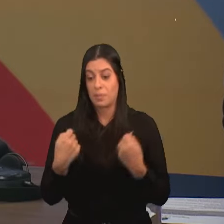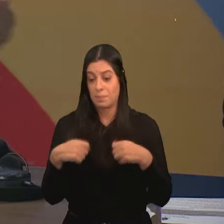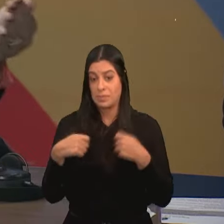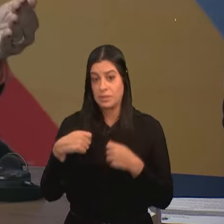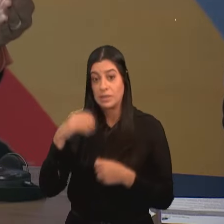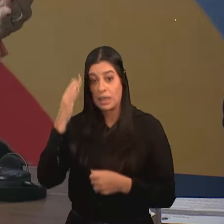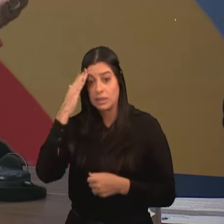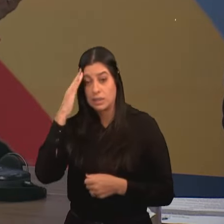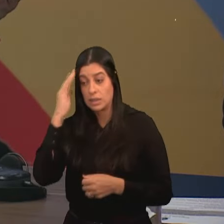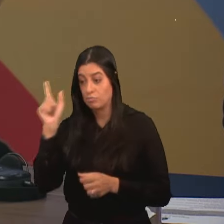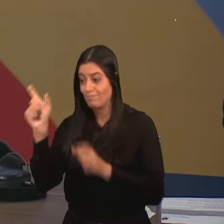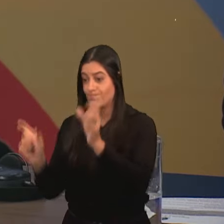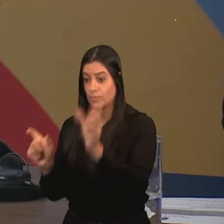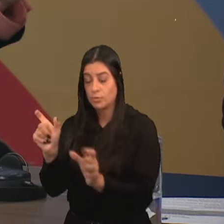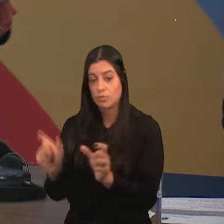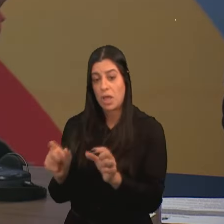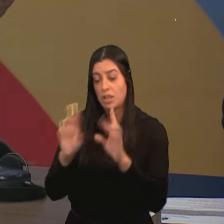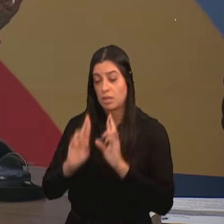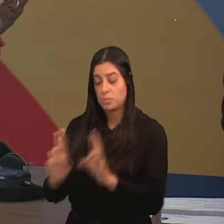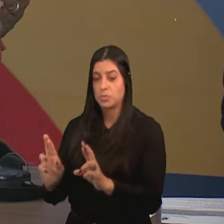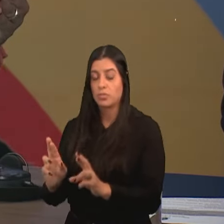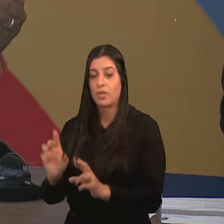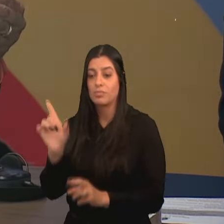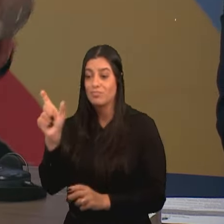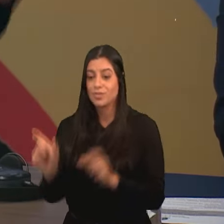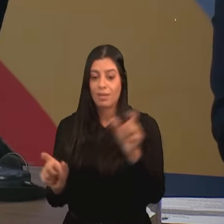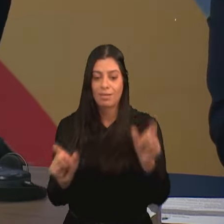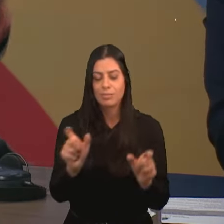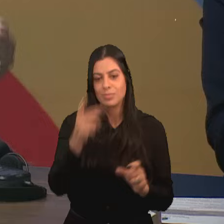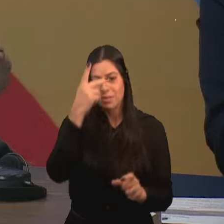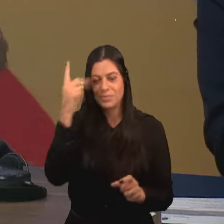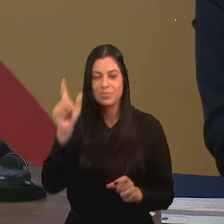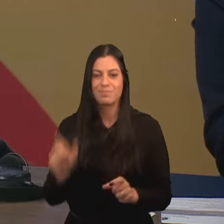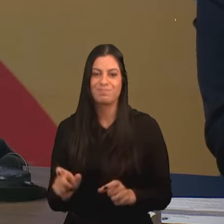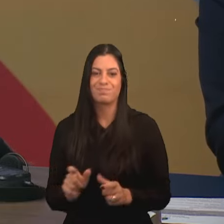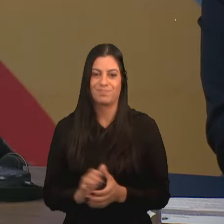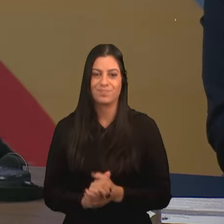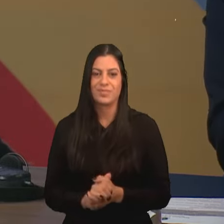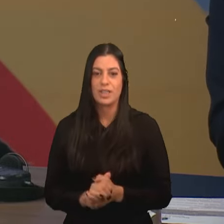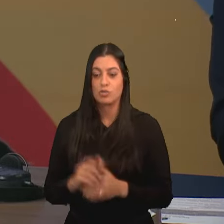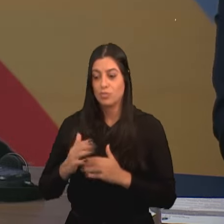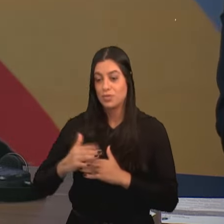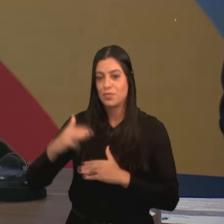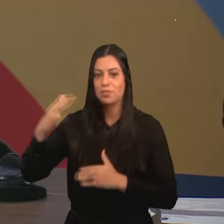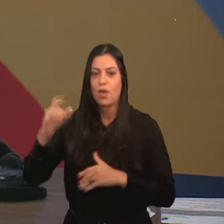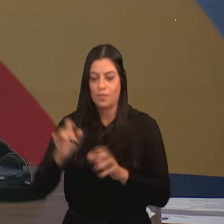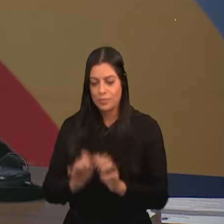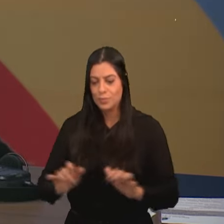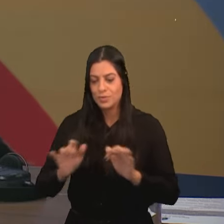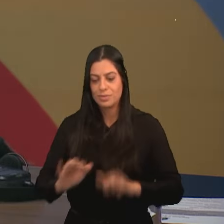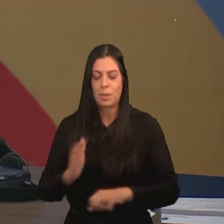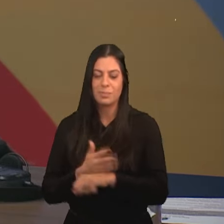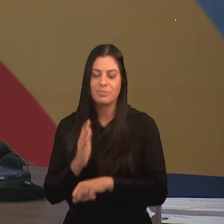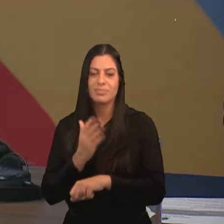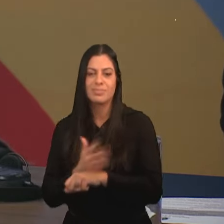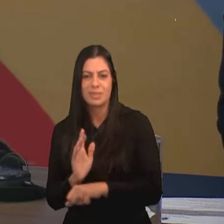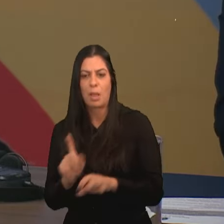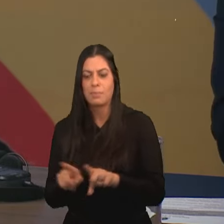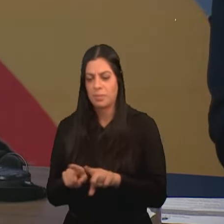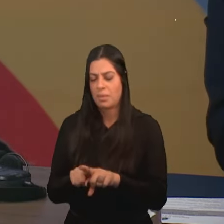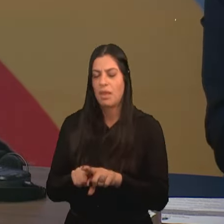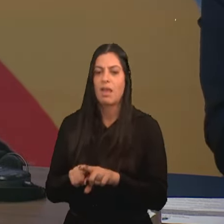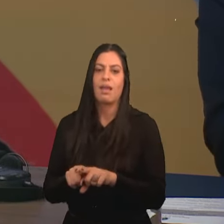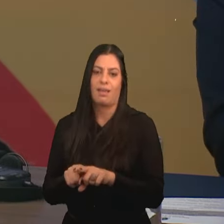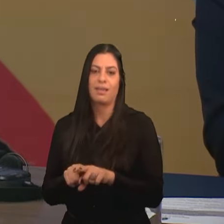necesidad de comprender también la división de las responsabilidades de todos esos actores involucrados, desde aquel que desarrolla el sistema, que capacita